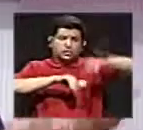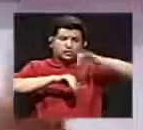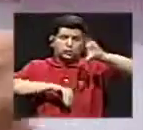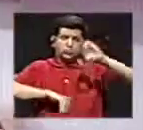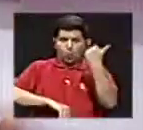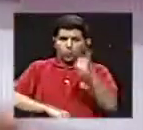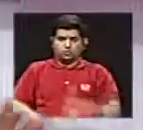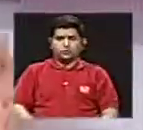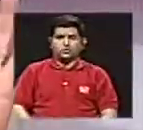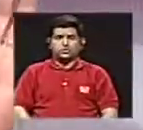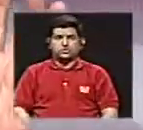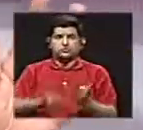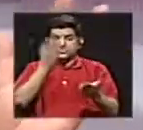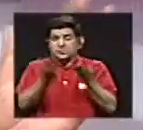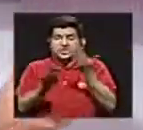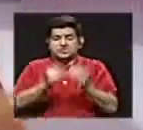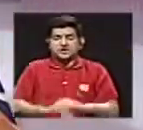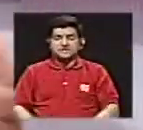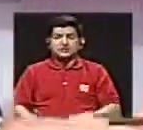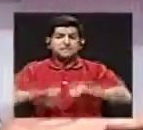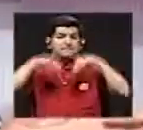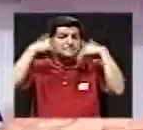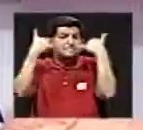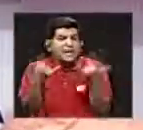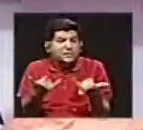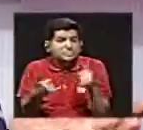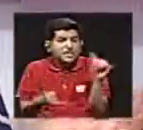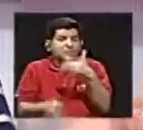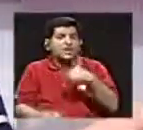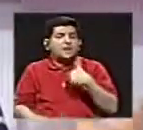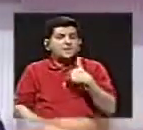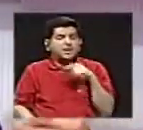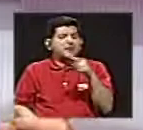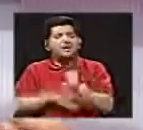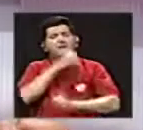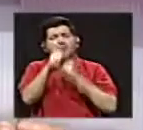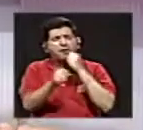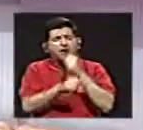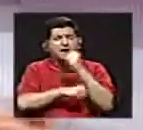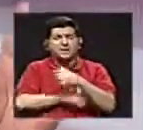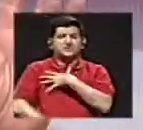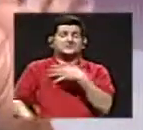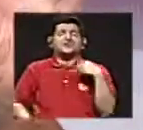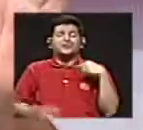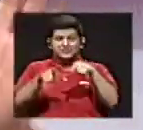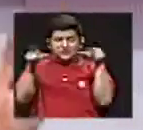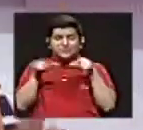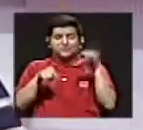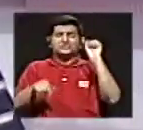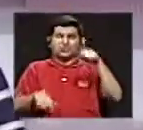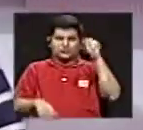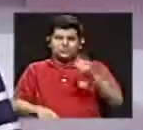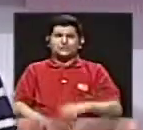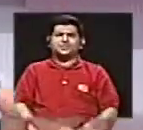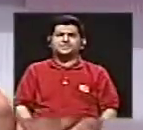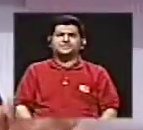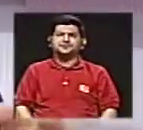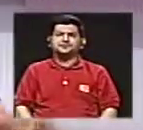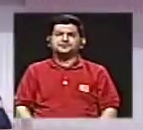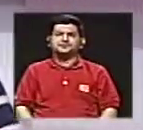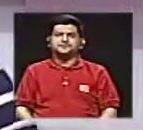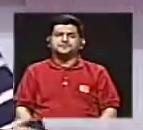otros que no son, pero ya. Que también tenemos bastantes años. Que nos encanta ese lugar. Sí, claro. Sí.